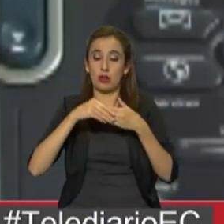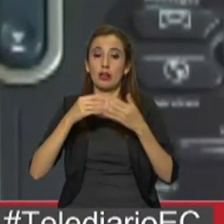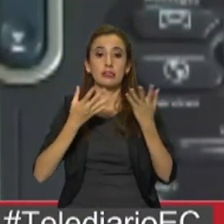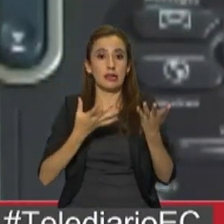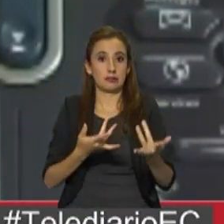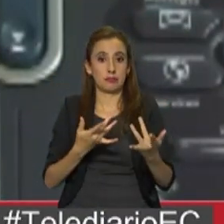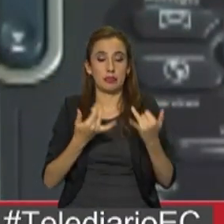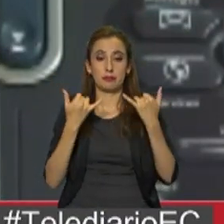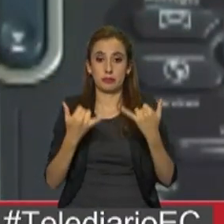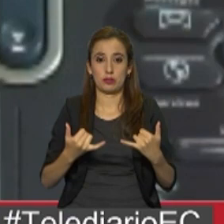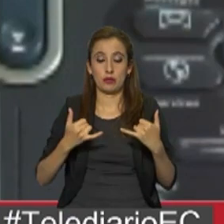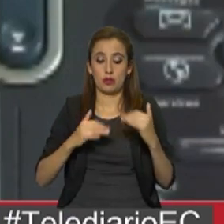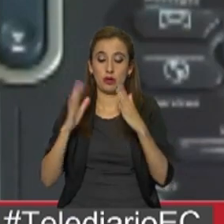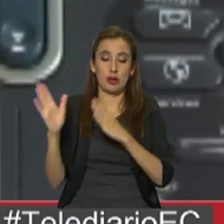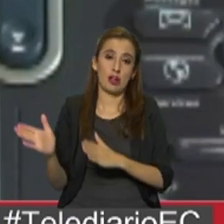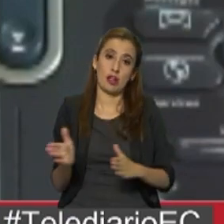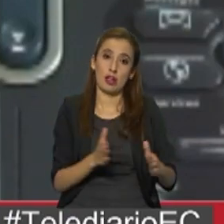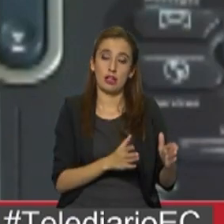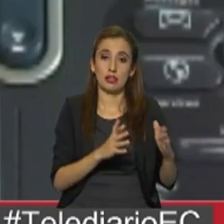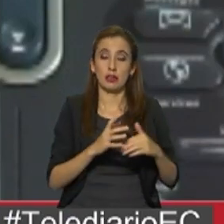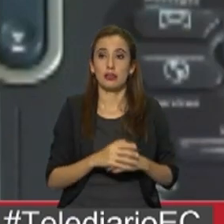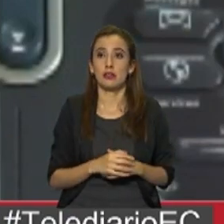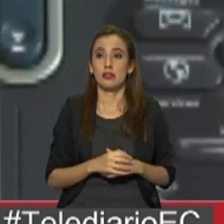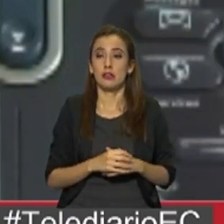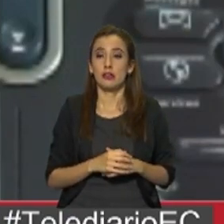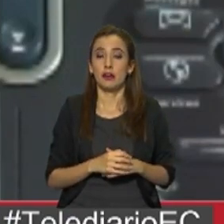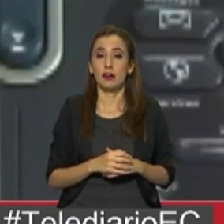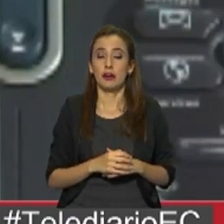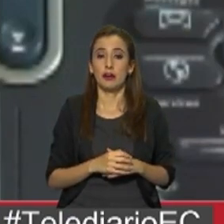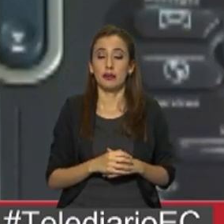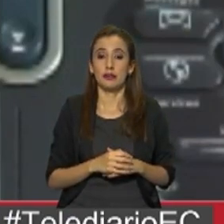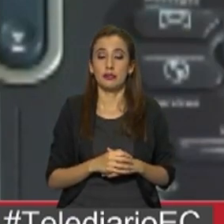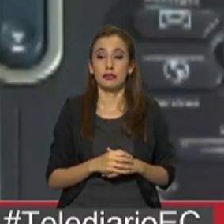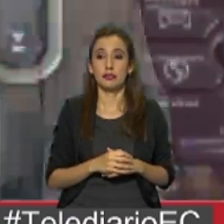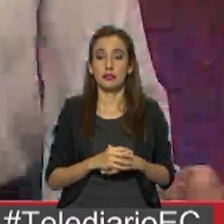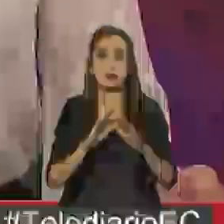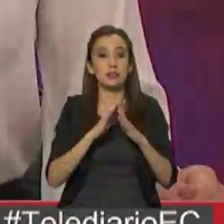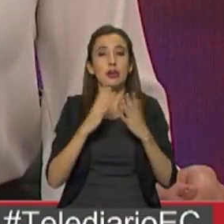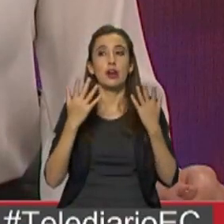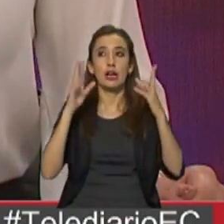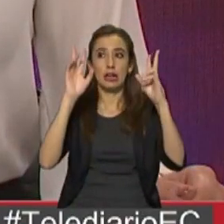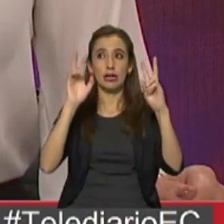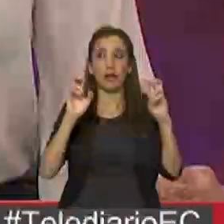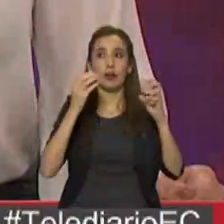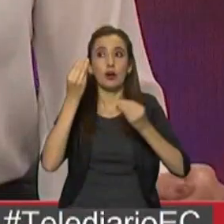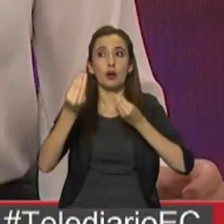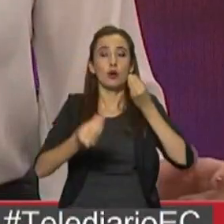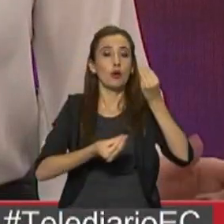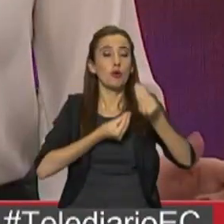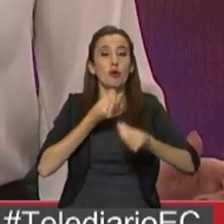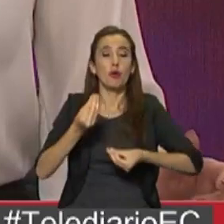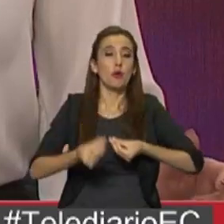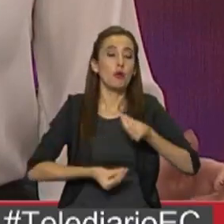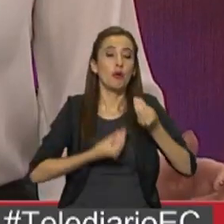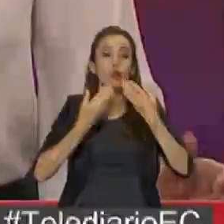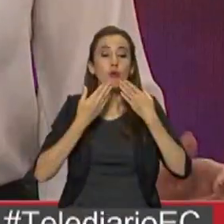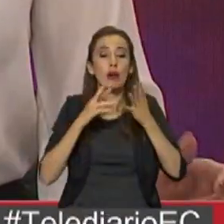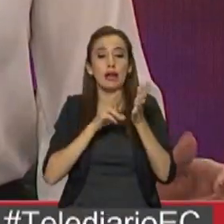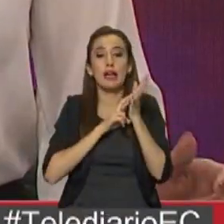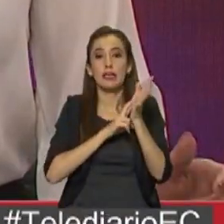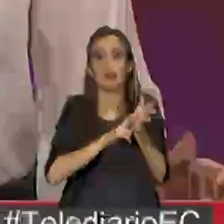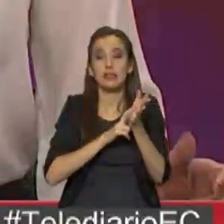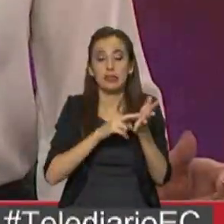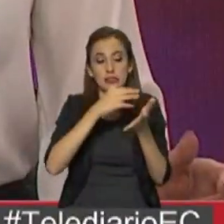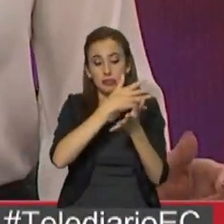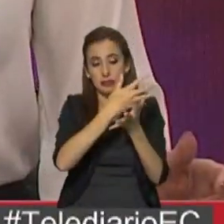especial para este crédito quirografario emergente respecto a este tema cuáles son los requisitos que debe cumplir un